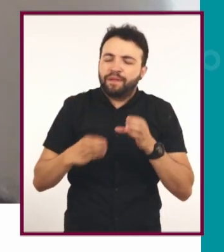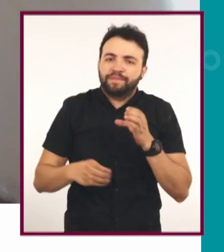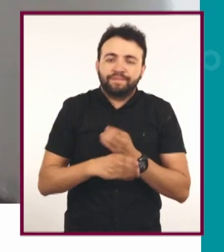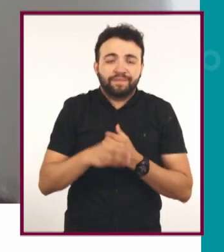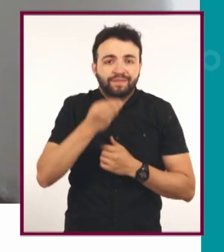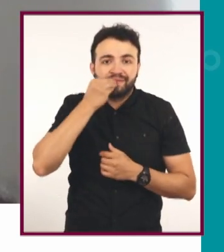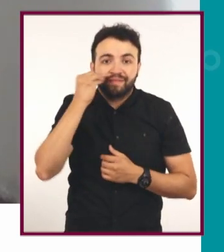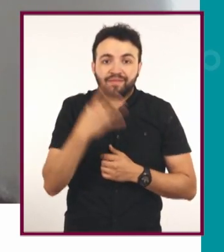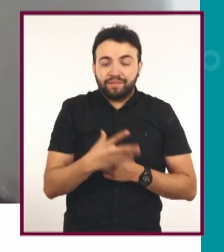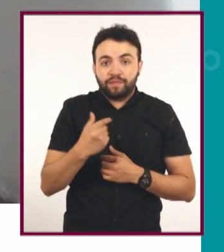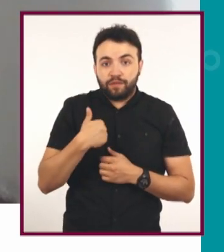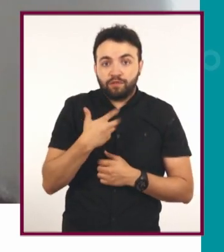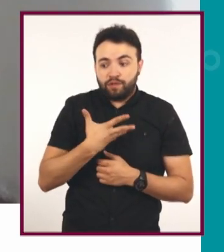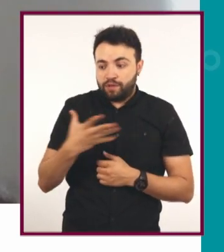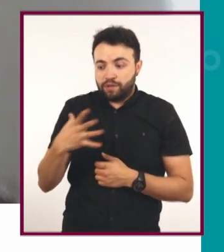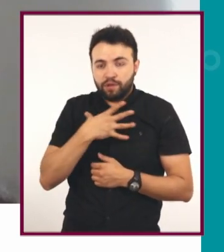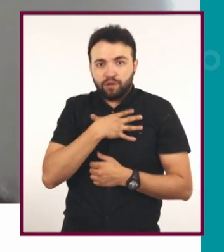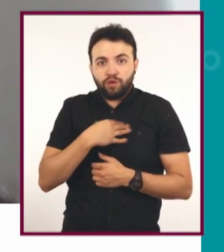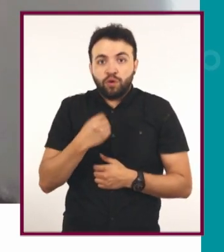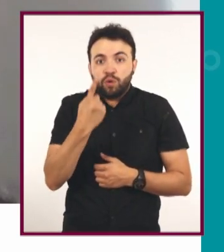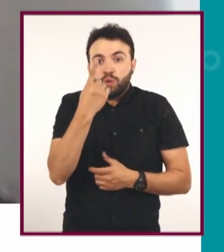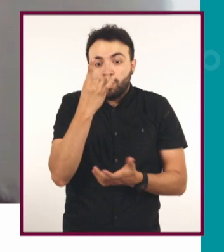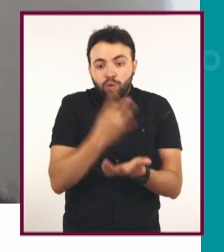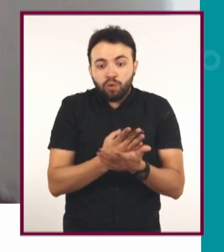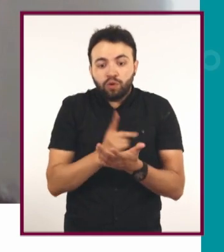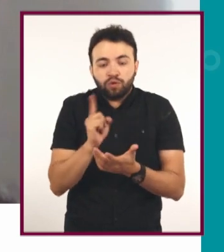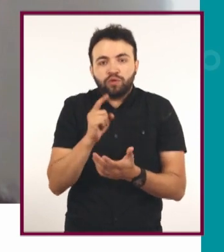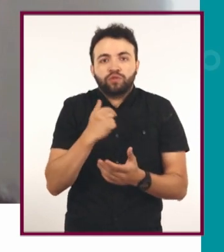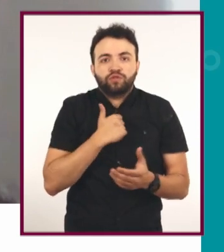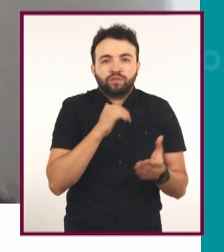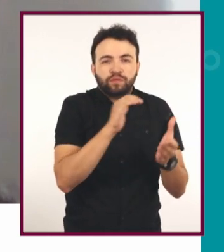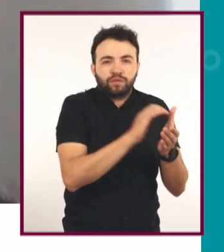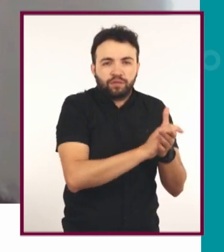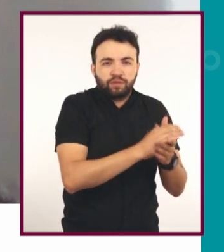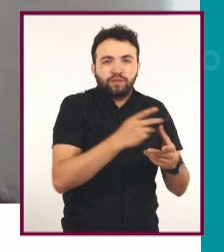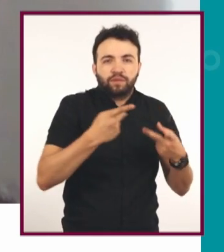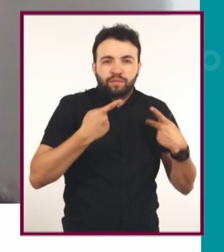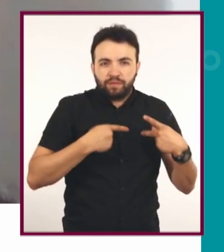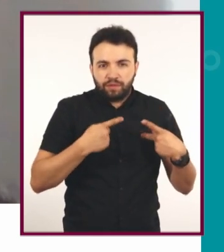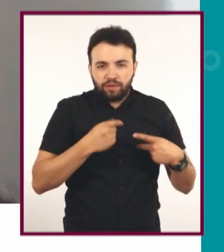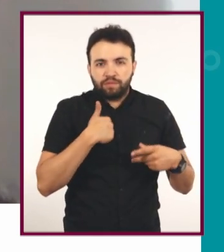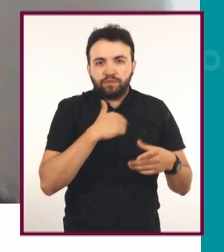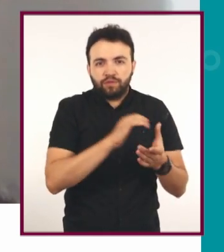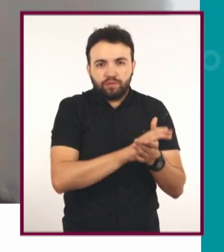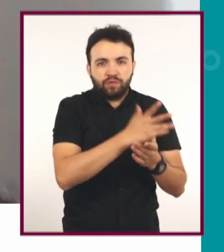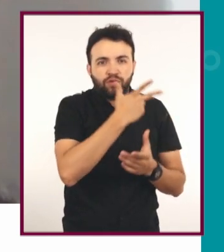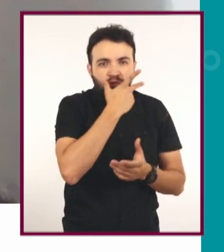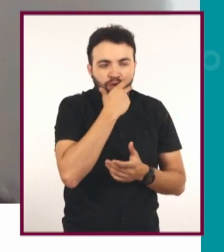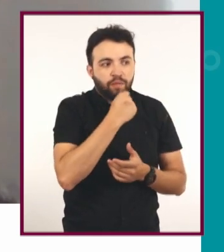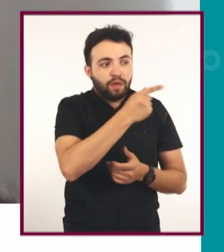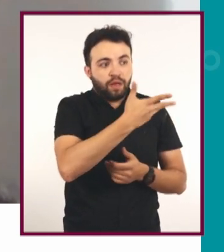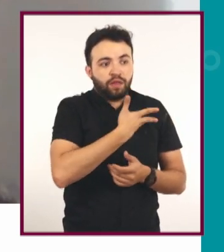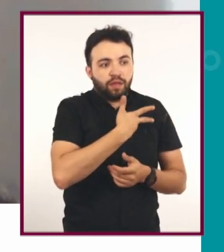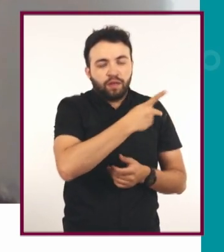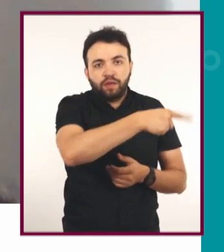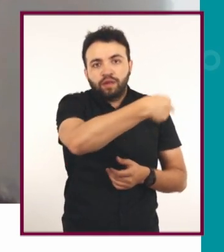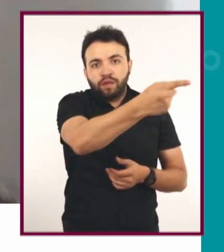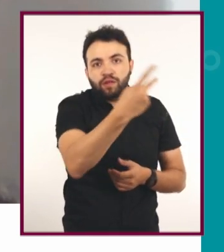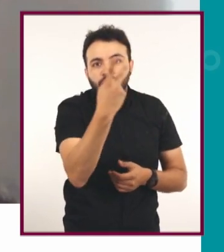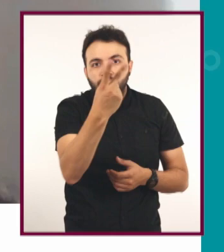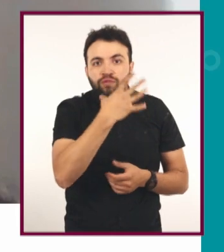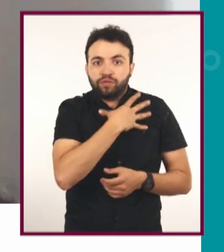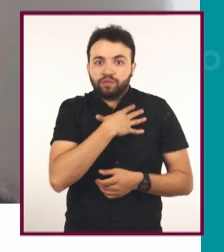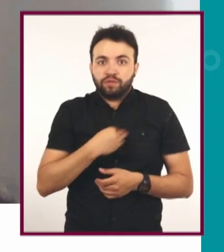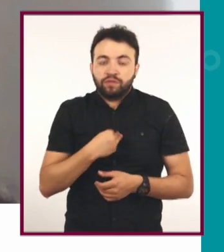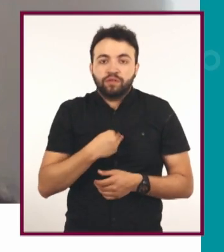ha permitido aprender muchas cosas de mí, de otras personas, etcétera. Y no nada más tengo una hija biológica, sino que hay, me casé con una persona que